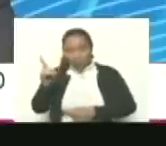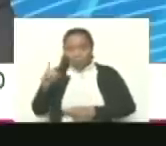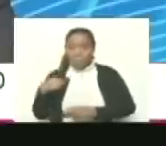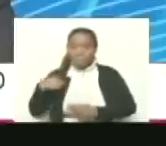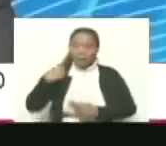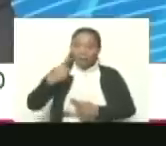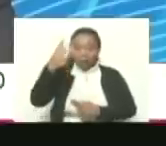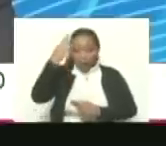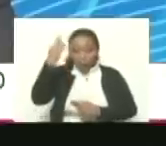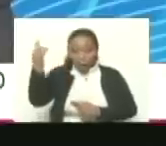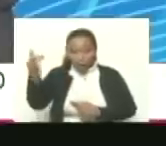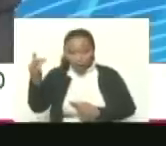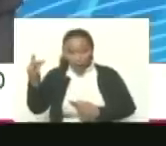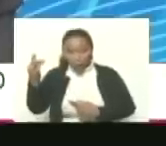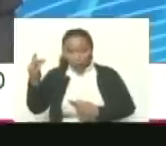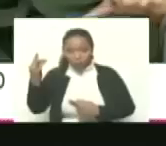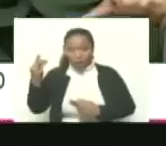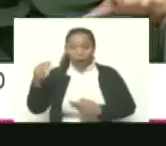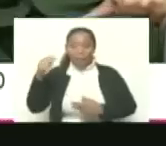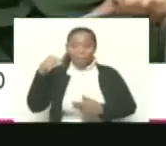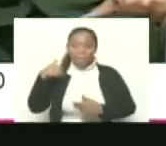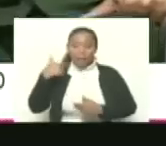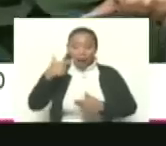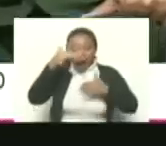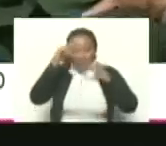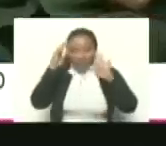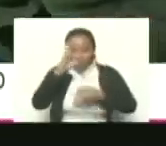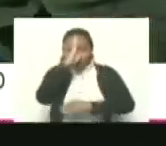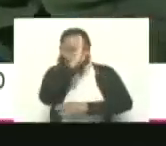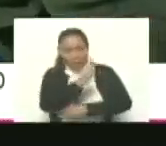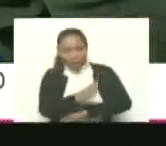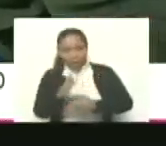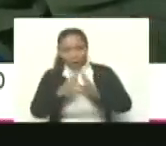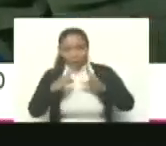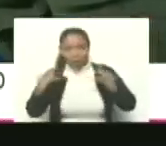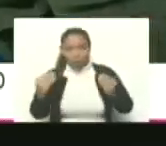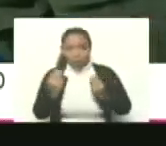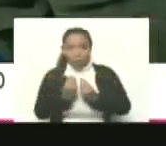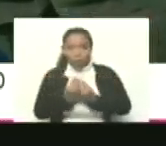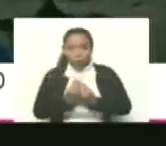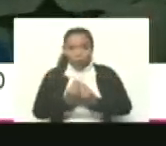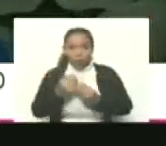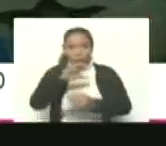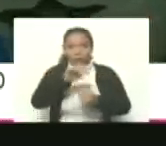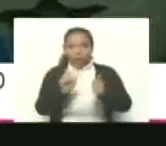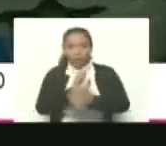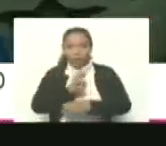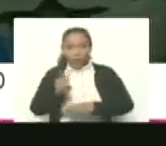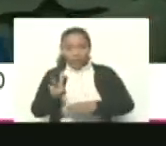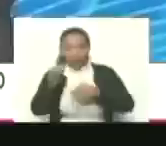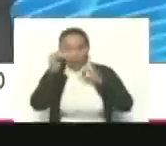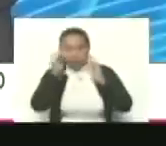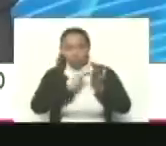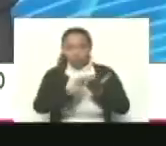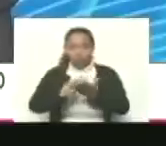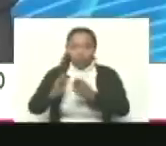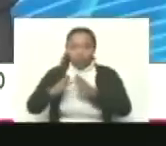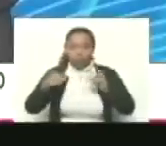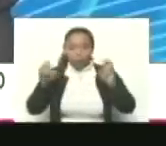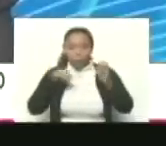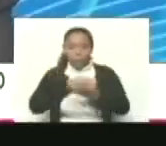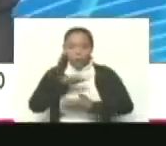mañana mismo, atienda a estos productores con todos los vicepresidentes, cite al ministro de Agricultura, Wilmar